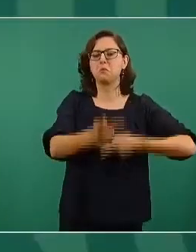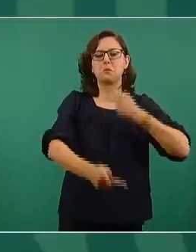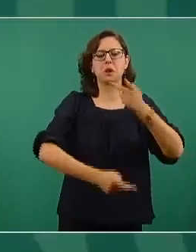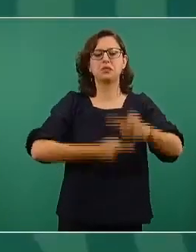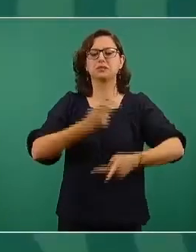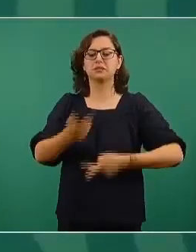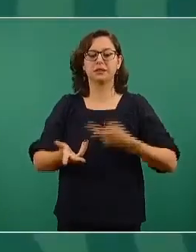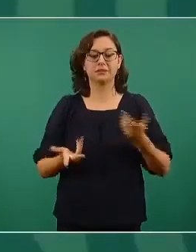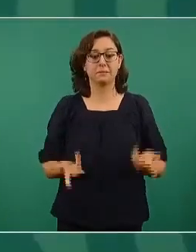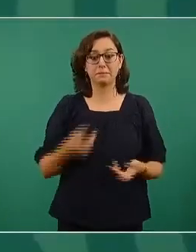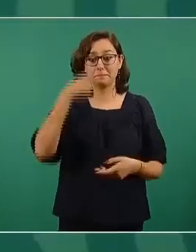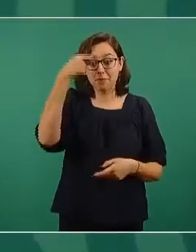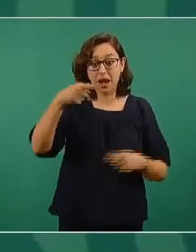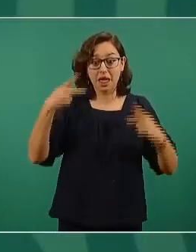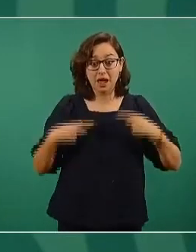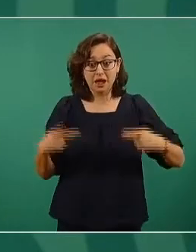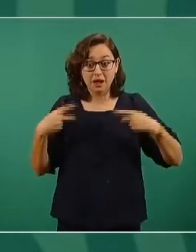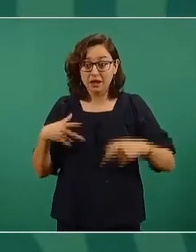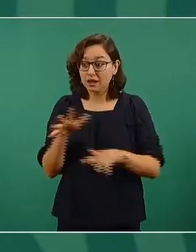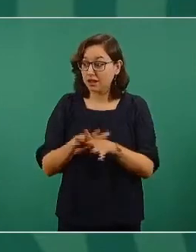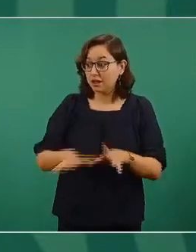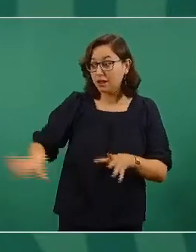ni siquiera al pueblo.